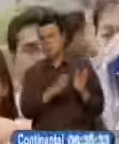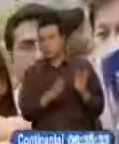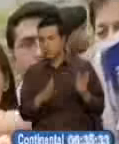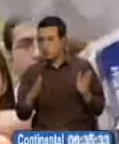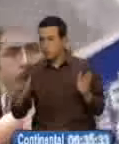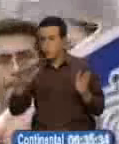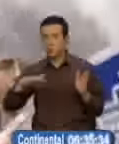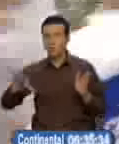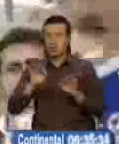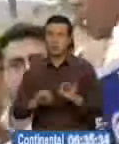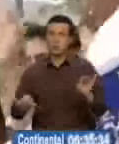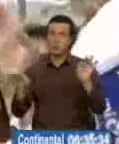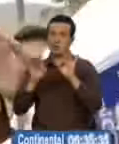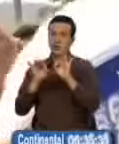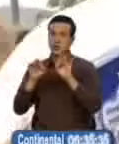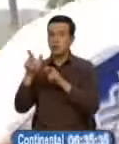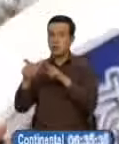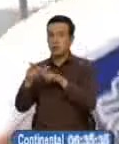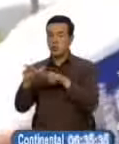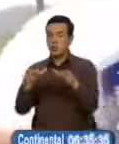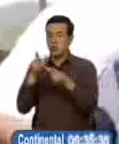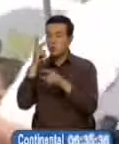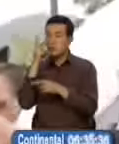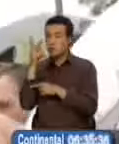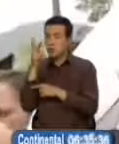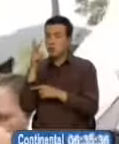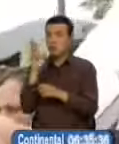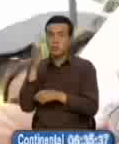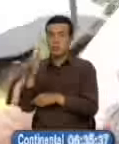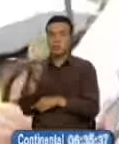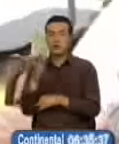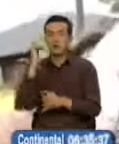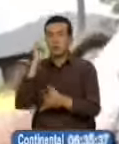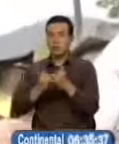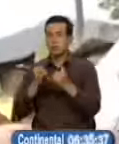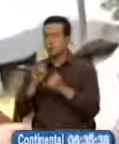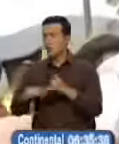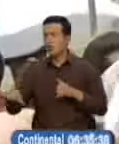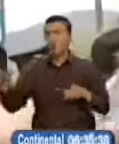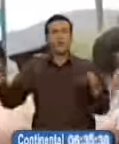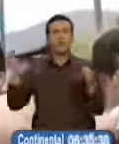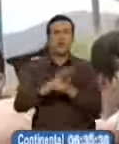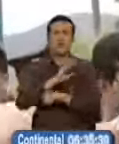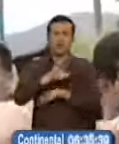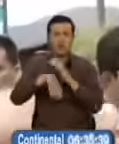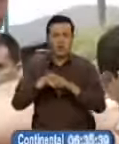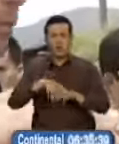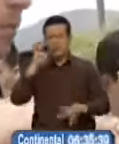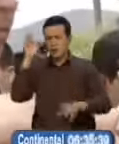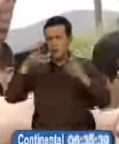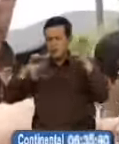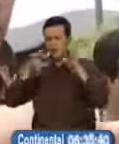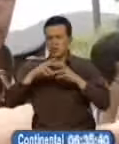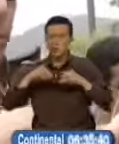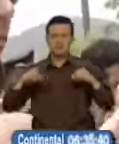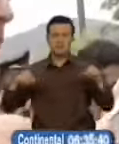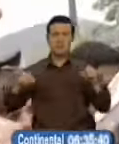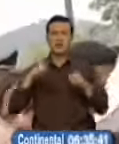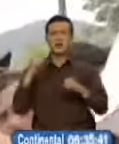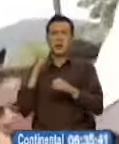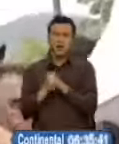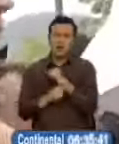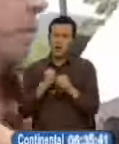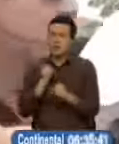Empezando por la parte más importante, que es el muelle donde vienen a avistar ballenas. Empezaron por el final, intervinieron todos y llevamos meses, años, con